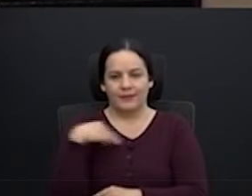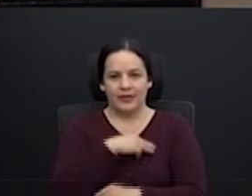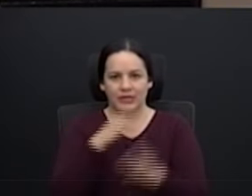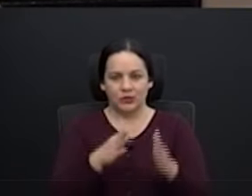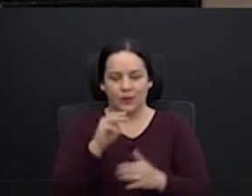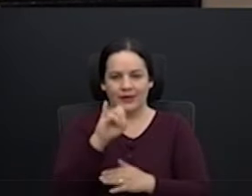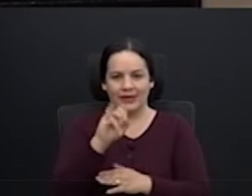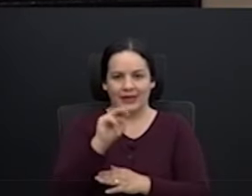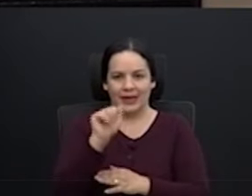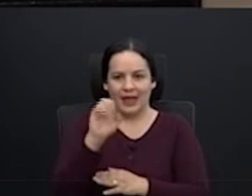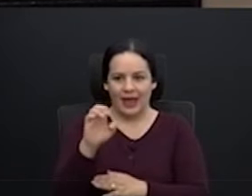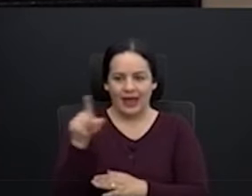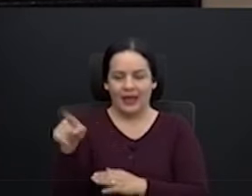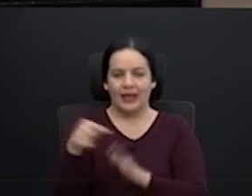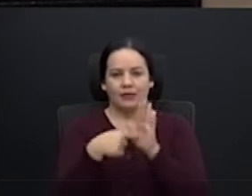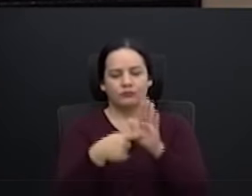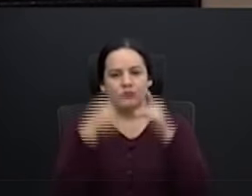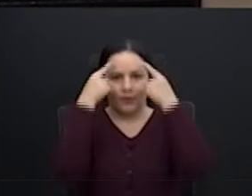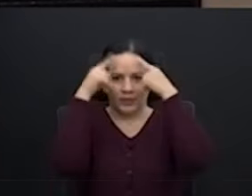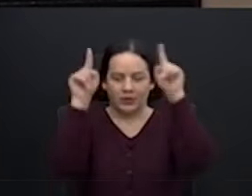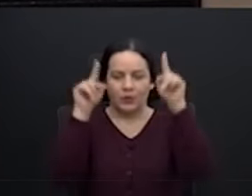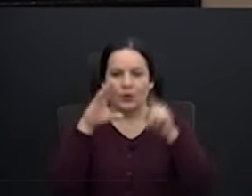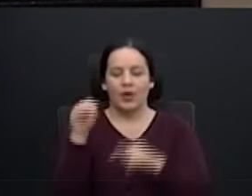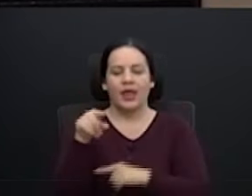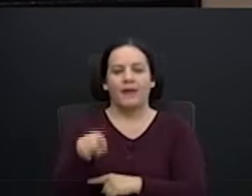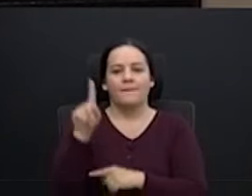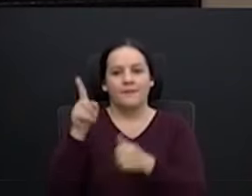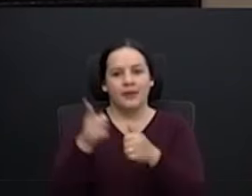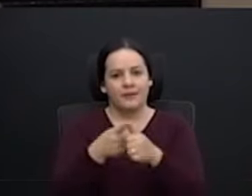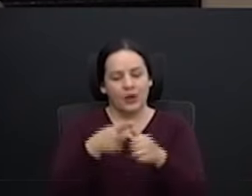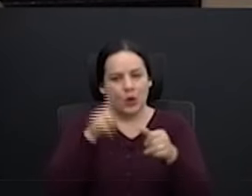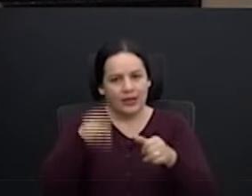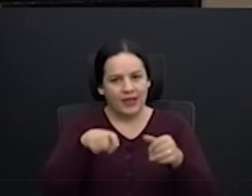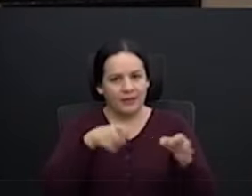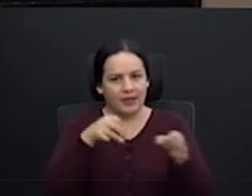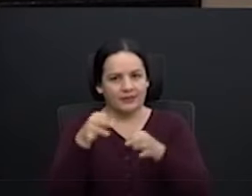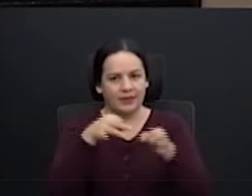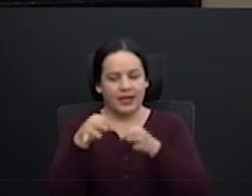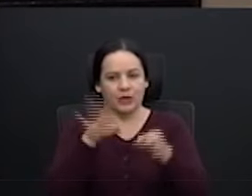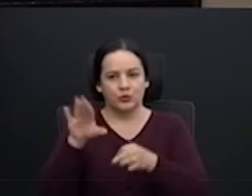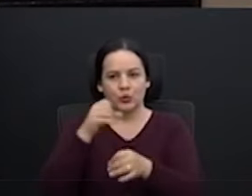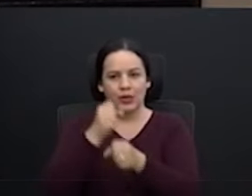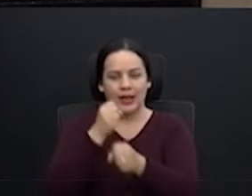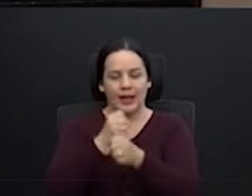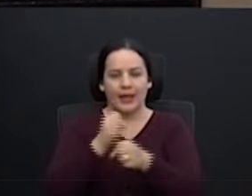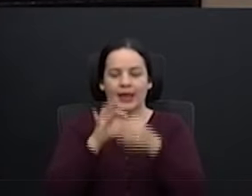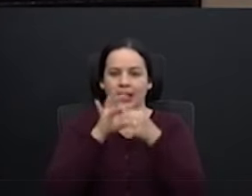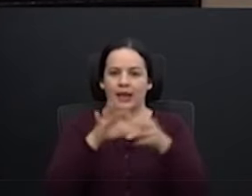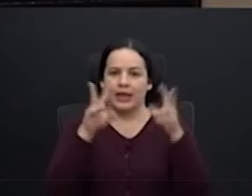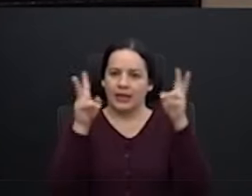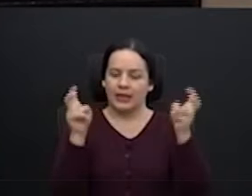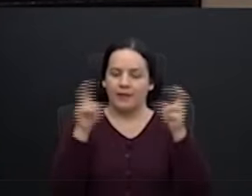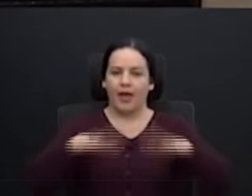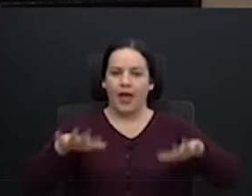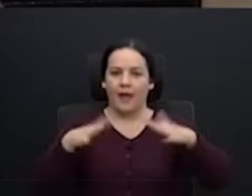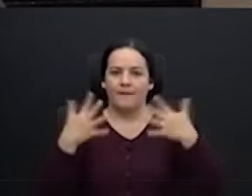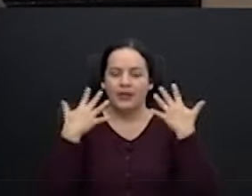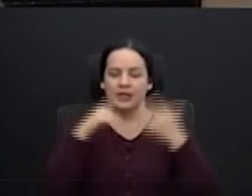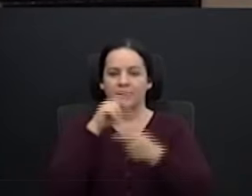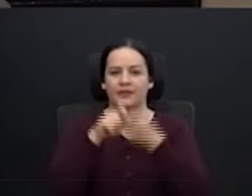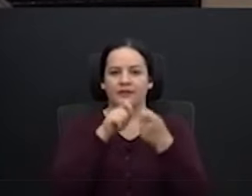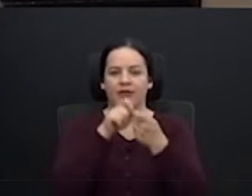de prestigio, primero debería darle explicaciones al país acerca de su gestión en materia ambiental y específicamente en